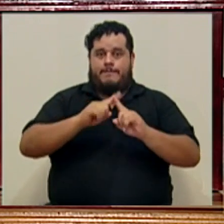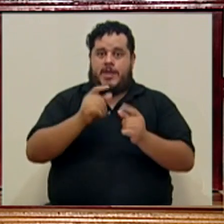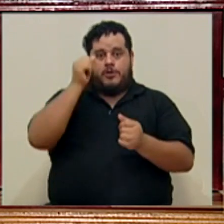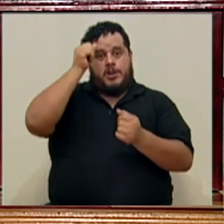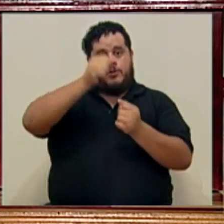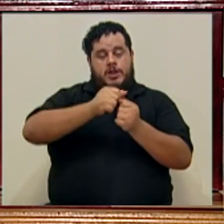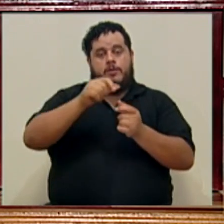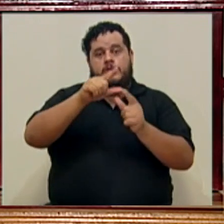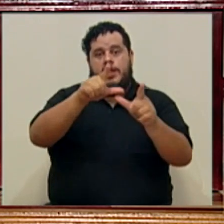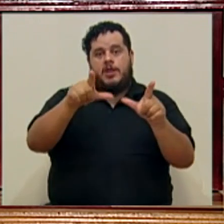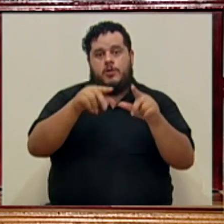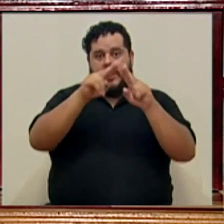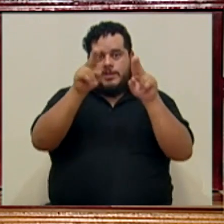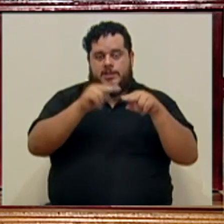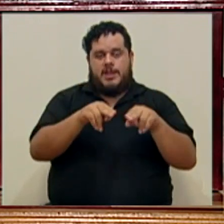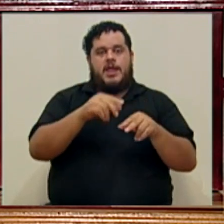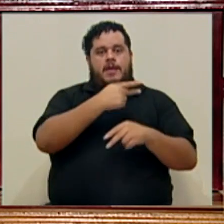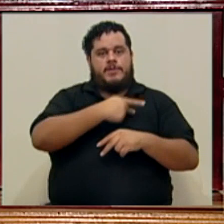el sitio